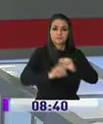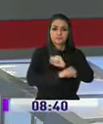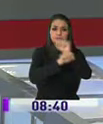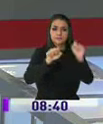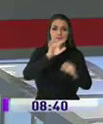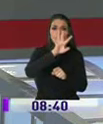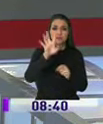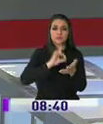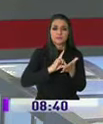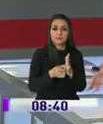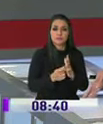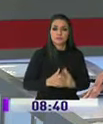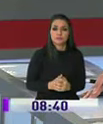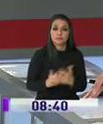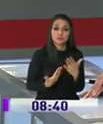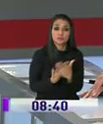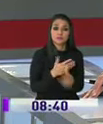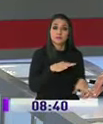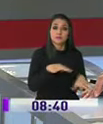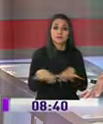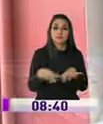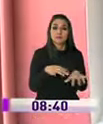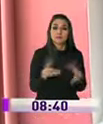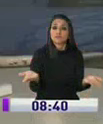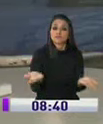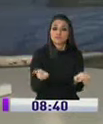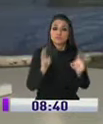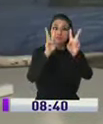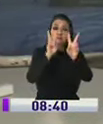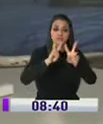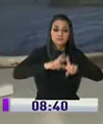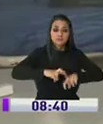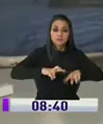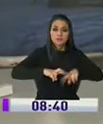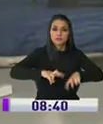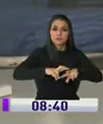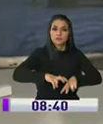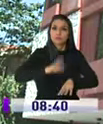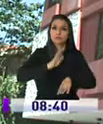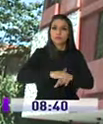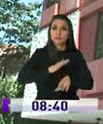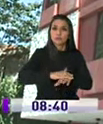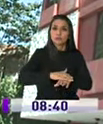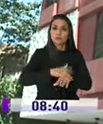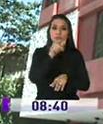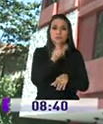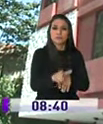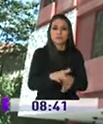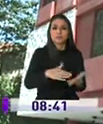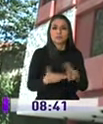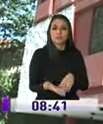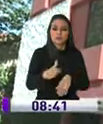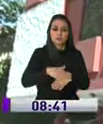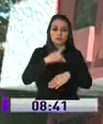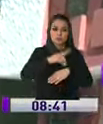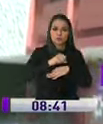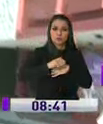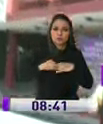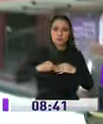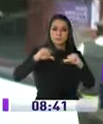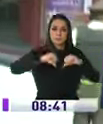8:40 a.m. y una nueva diligencia se llevó a cabo en torno a la indagación por el presunto delito de homicidio culposo por mala práctica profesional que